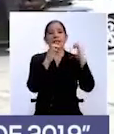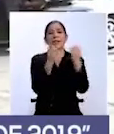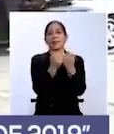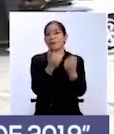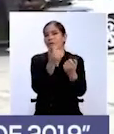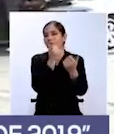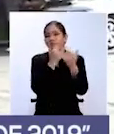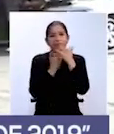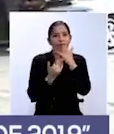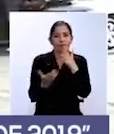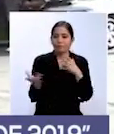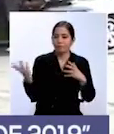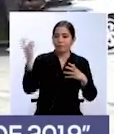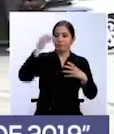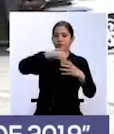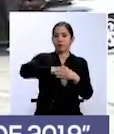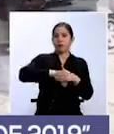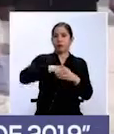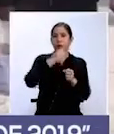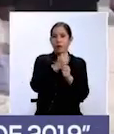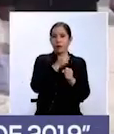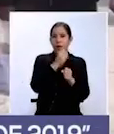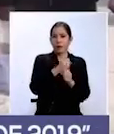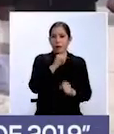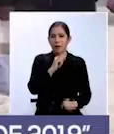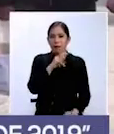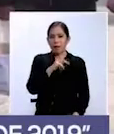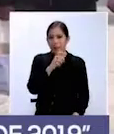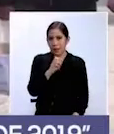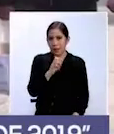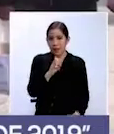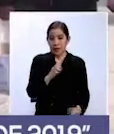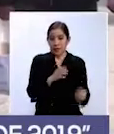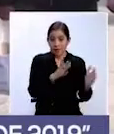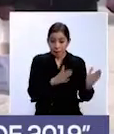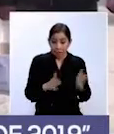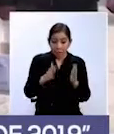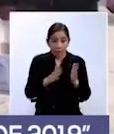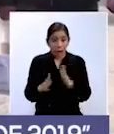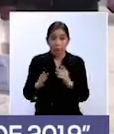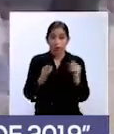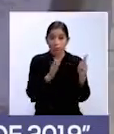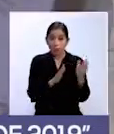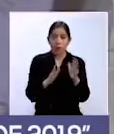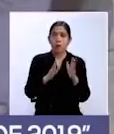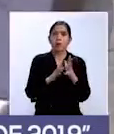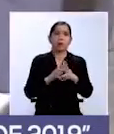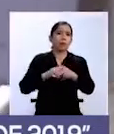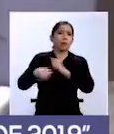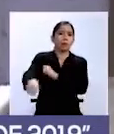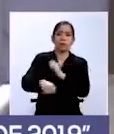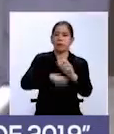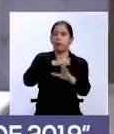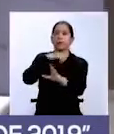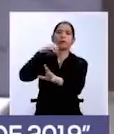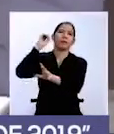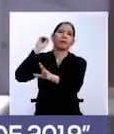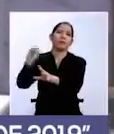participaron en el Instituto Nacional de Estadística, descartaron este documento y lo lanzaron al tacho, como se